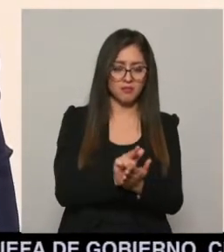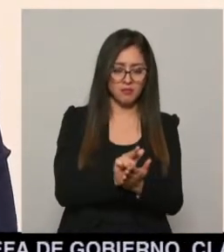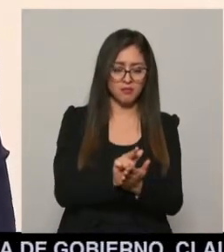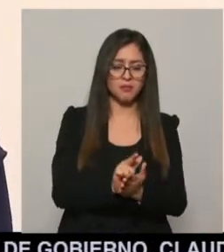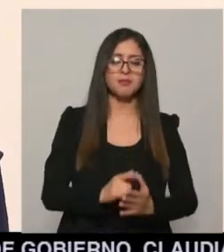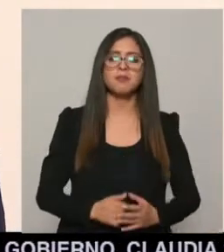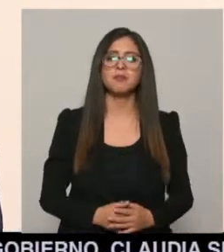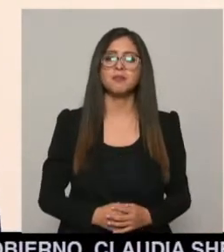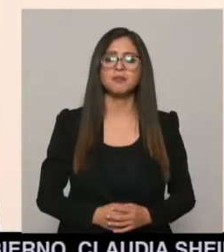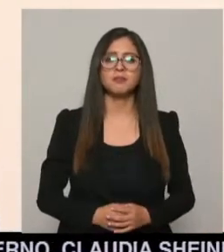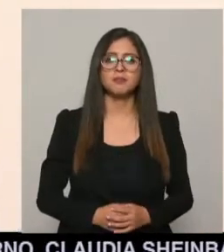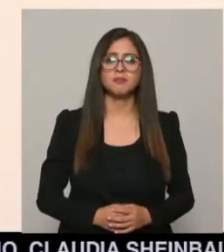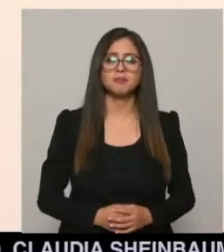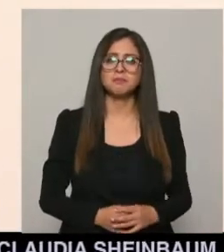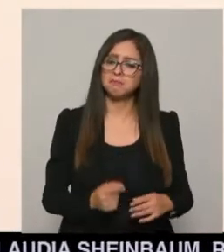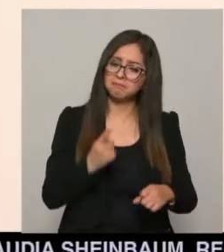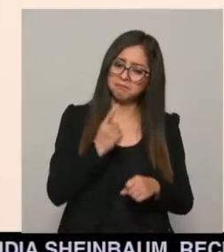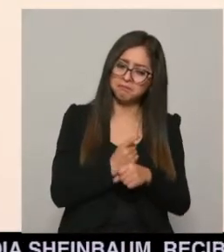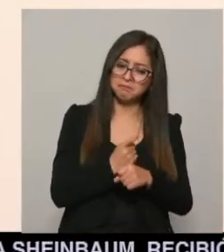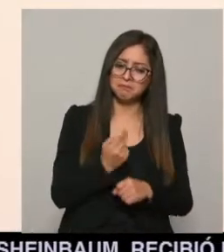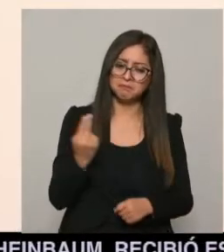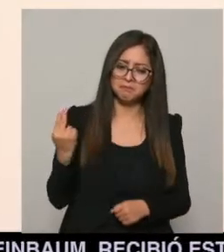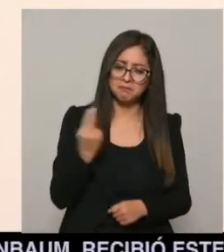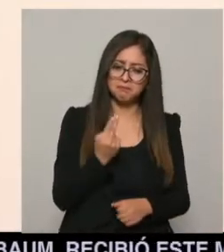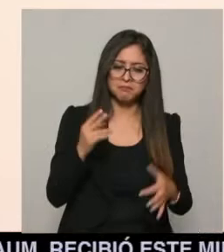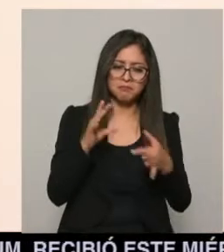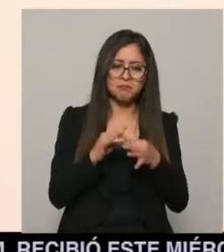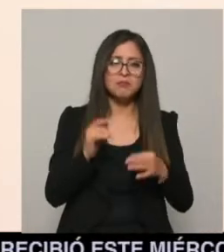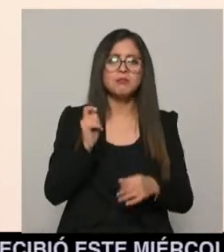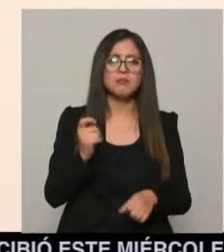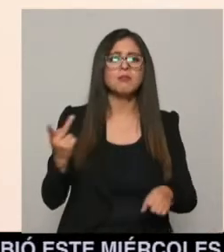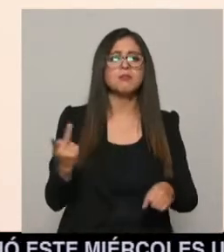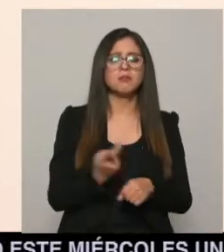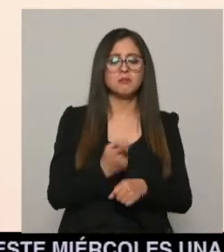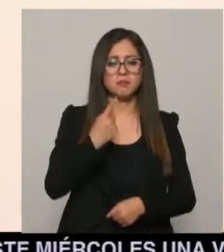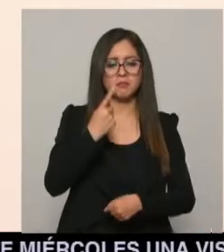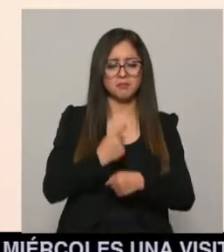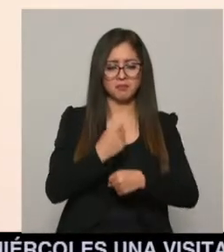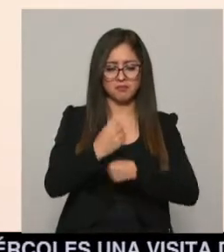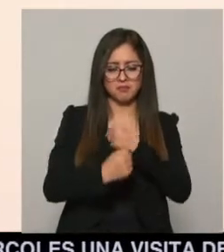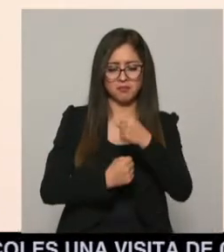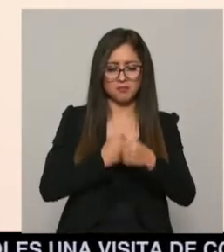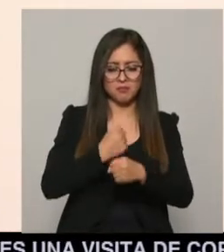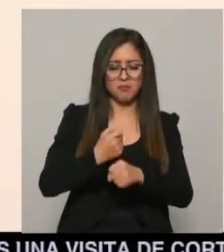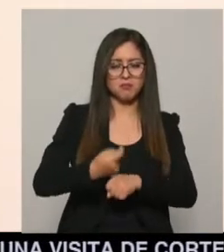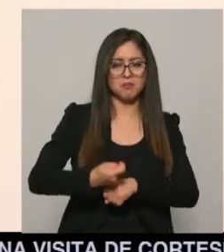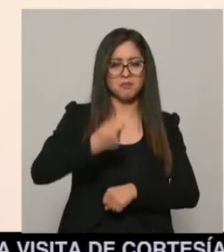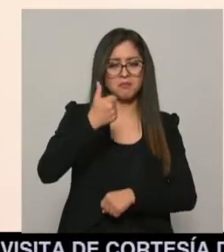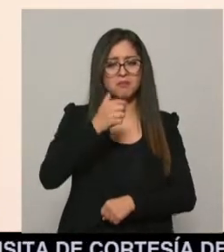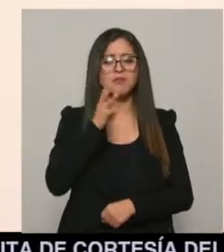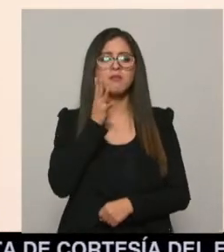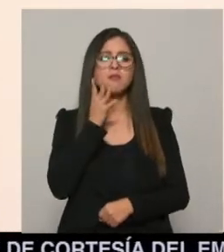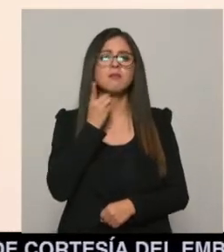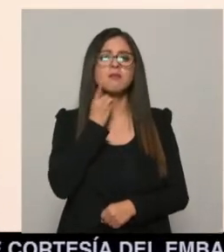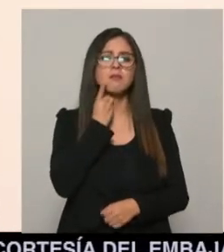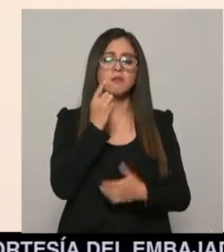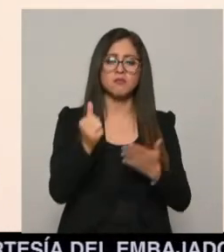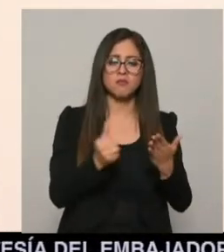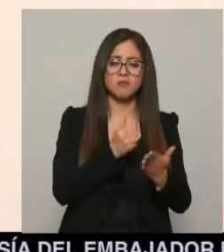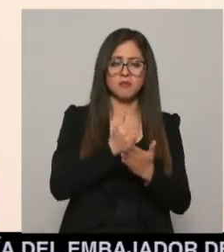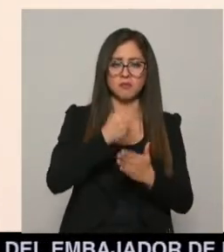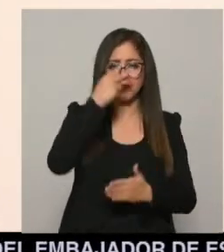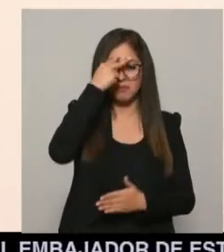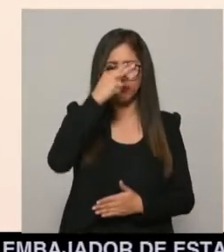muy importante hacer un balance de dónde estamos hoy, qué pasó en el primer año de este congreso, de este primer congreso de la ciudad, y sobre todo qué es lo que